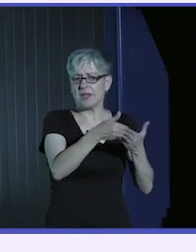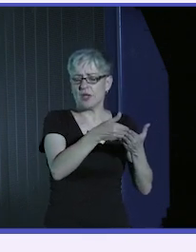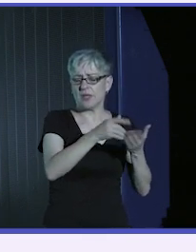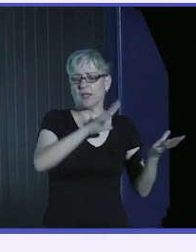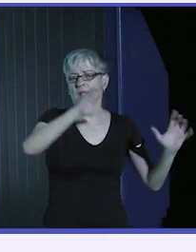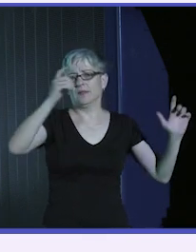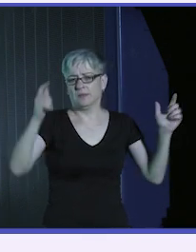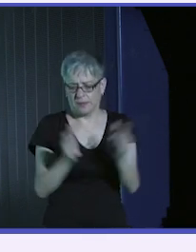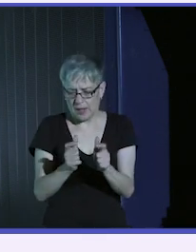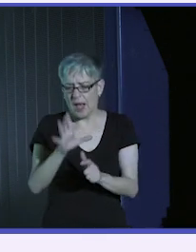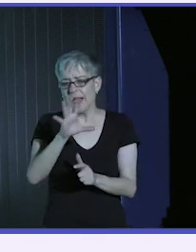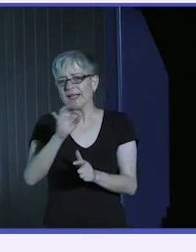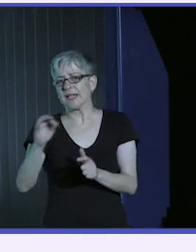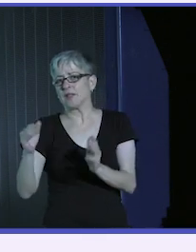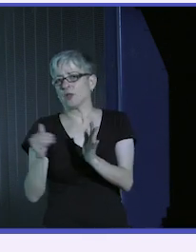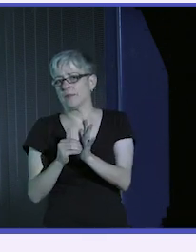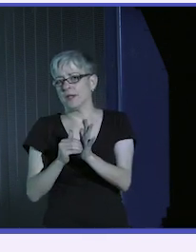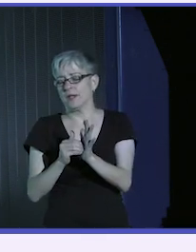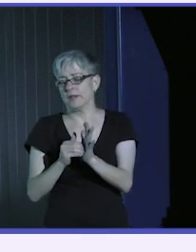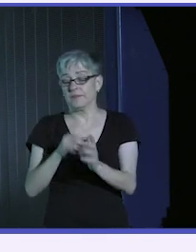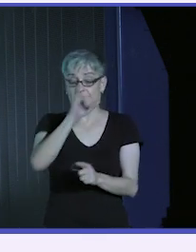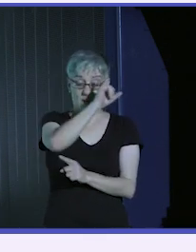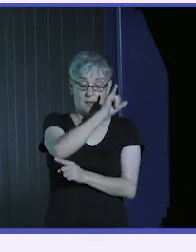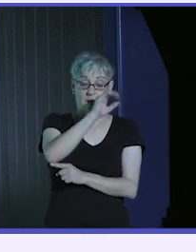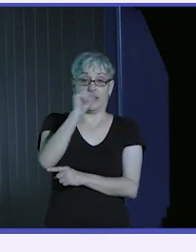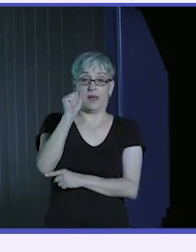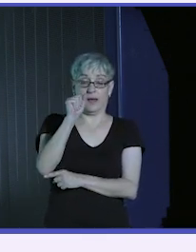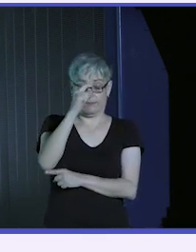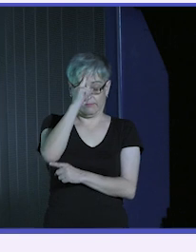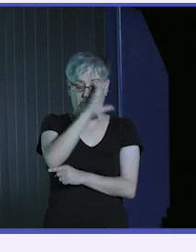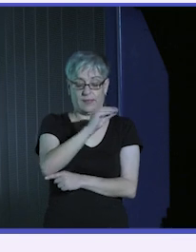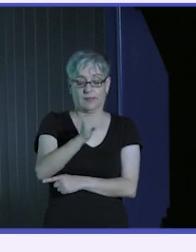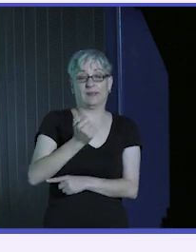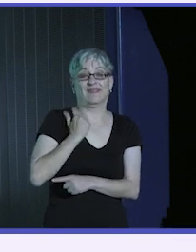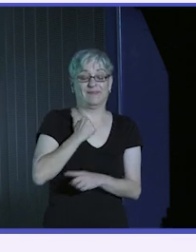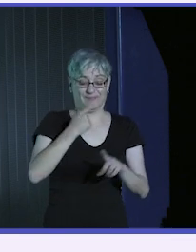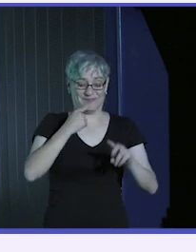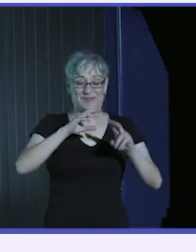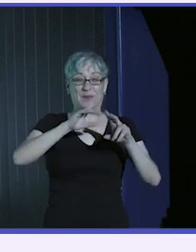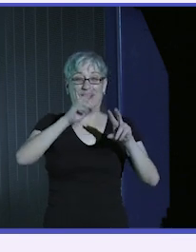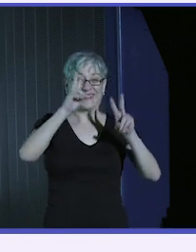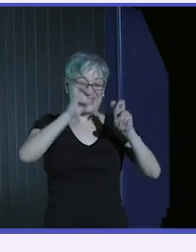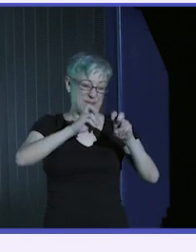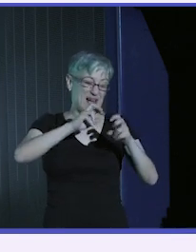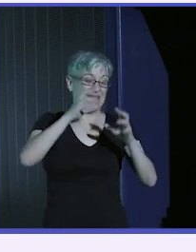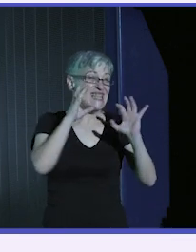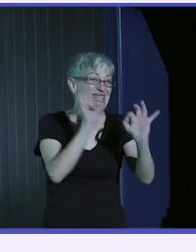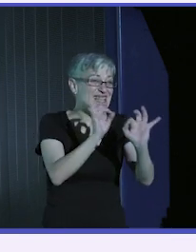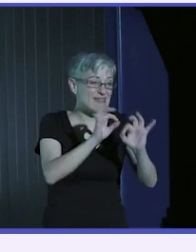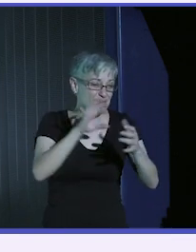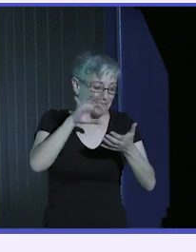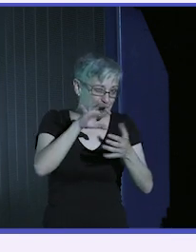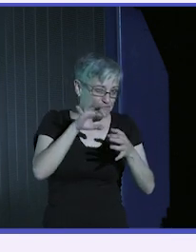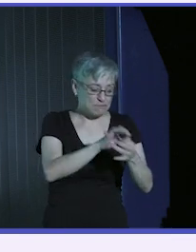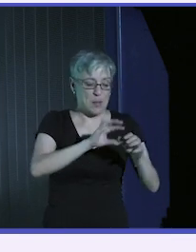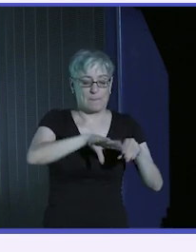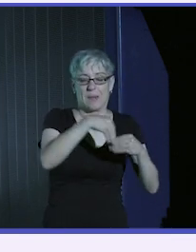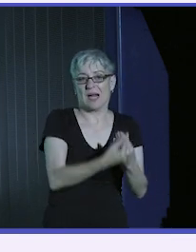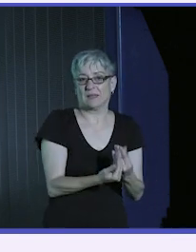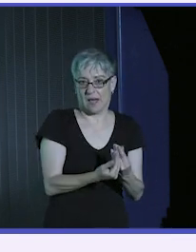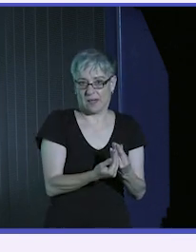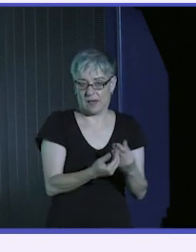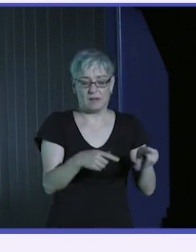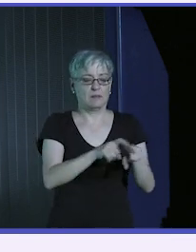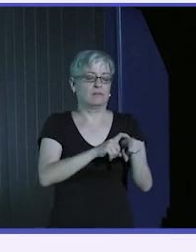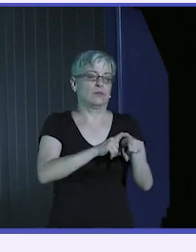500.000, eliminando con IA, con un modelo de IA específico de ciencia de materiales, todas aquellas combinaciones que no cumplen los criterios deseados